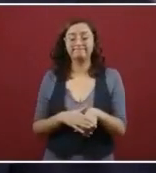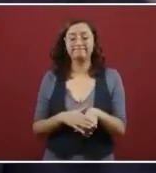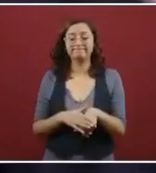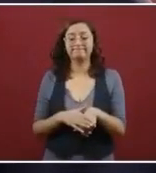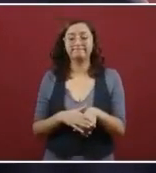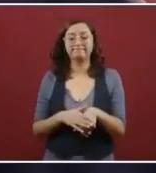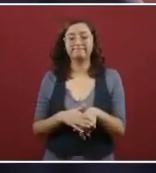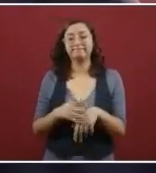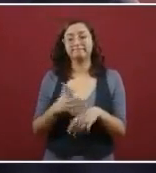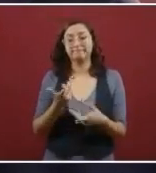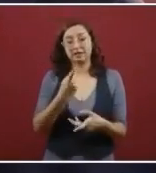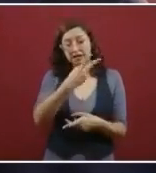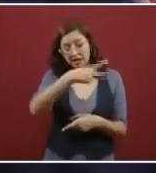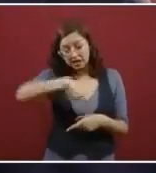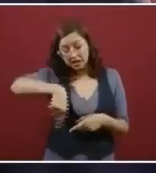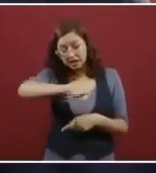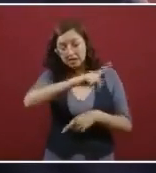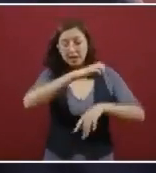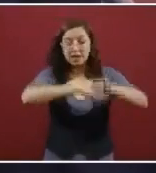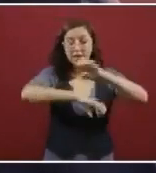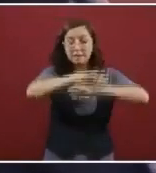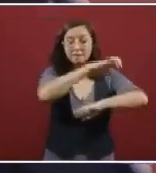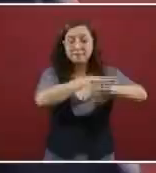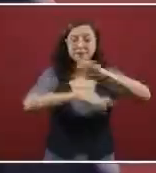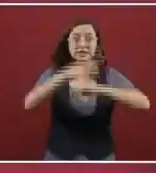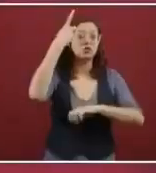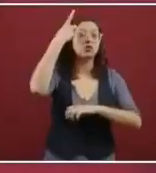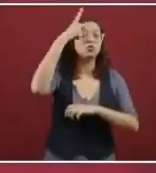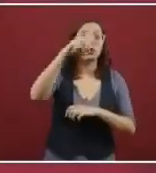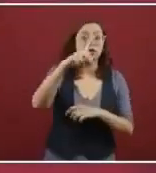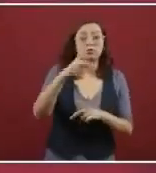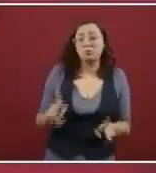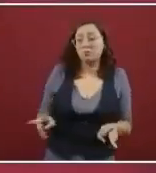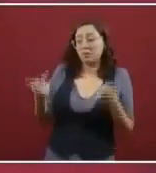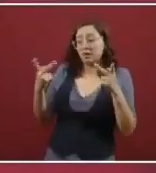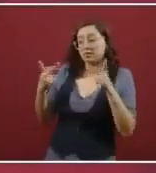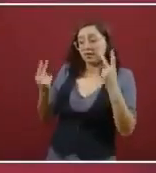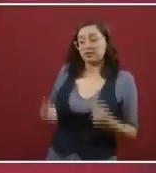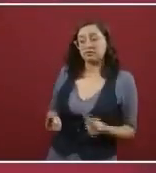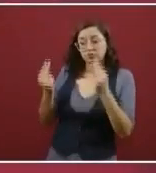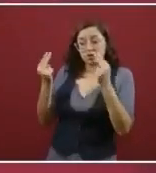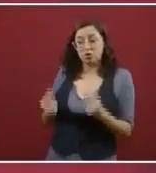a las empresas que comercializan